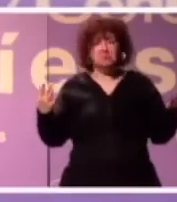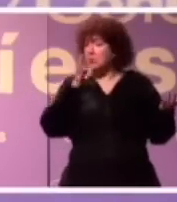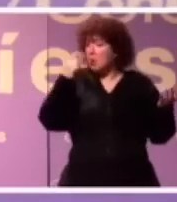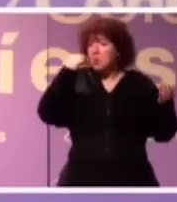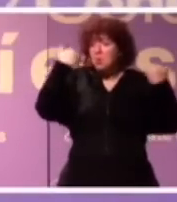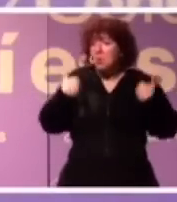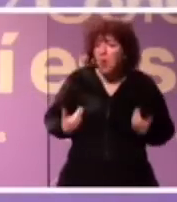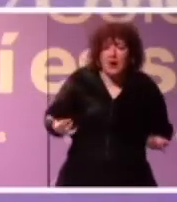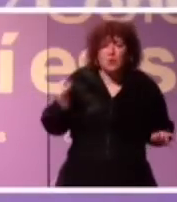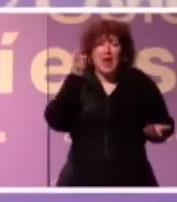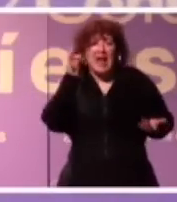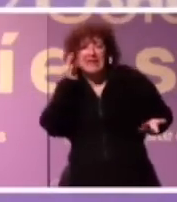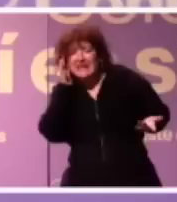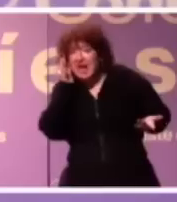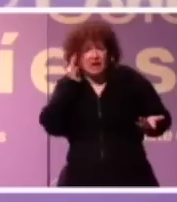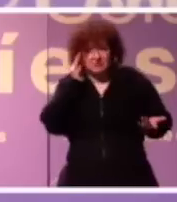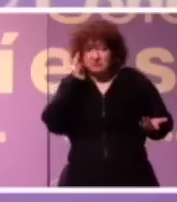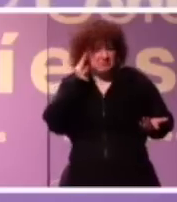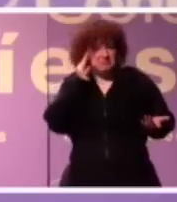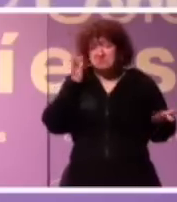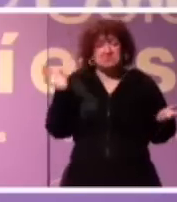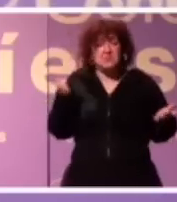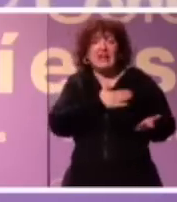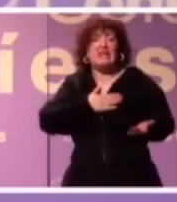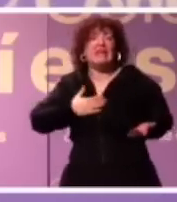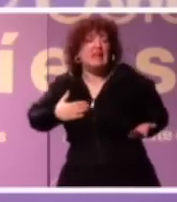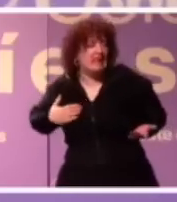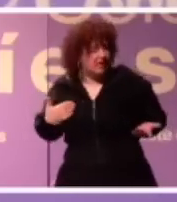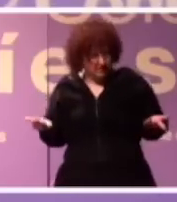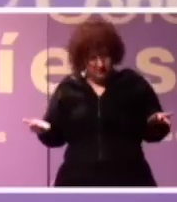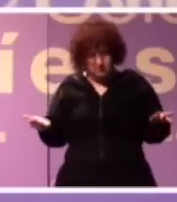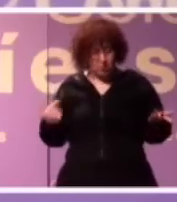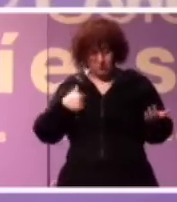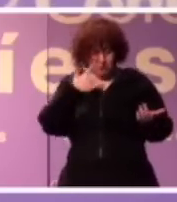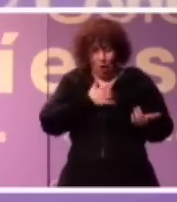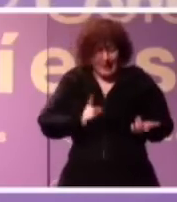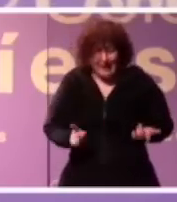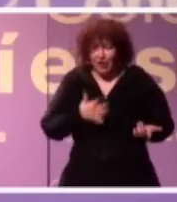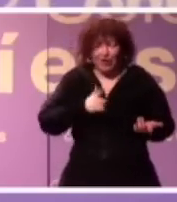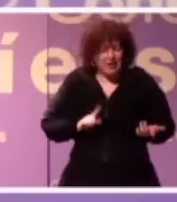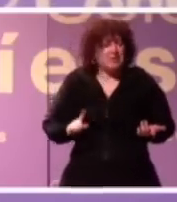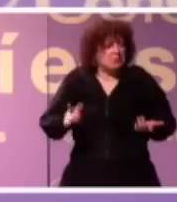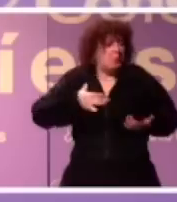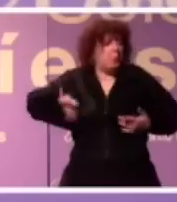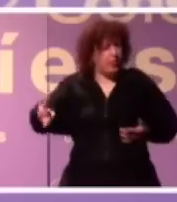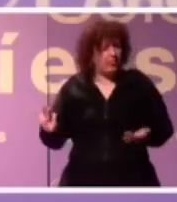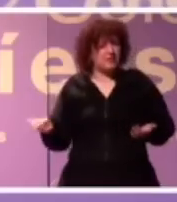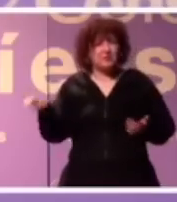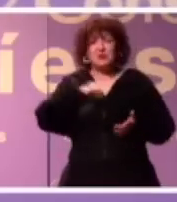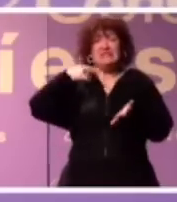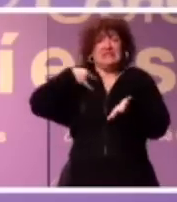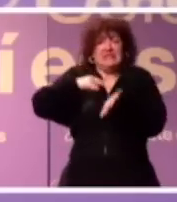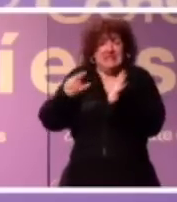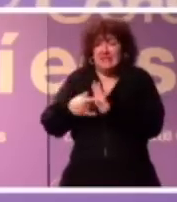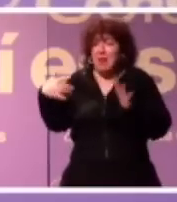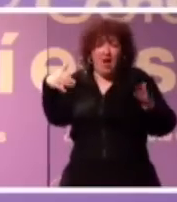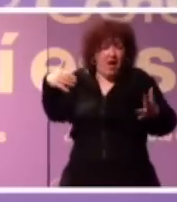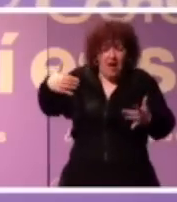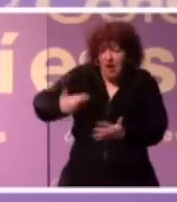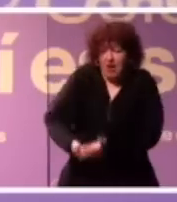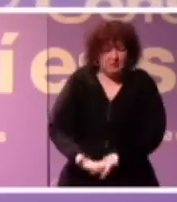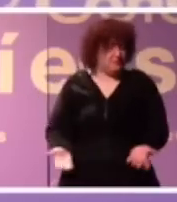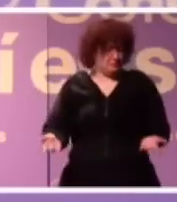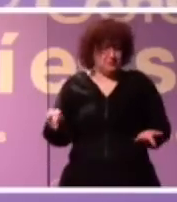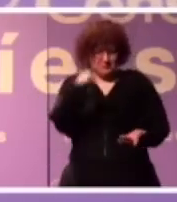una mujer o una niña que no lo desean Este es el sistema del No ese que tanto nos suena y que